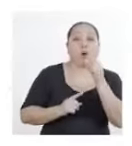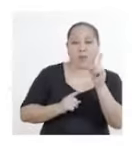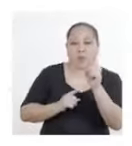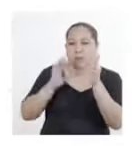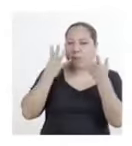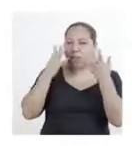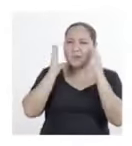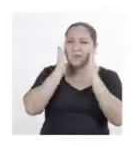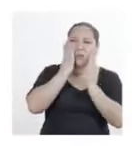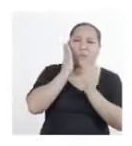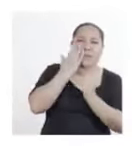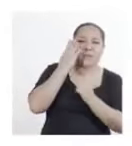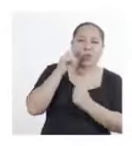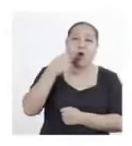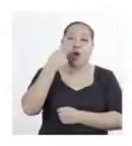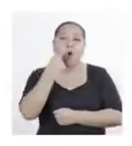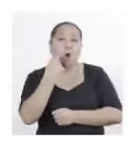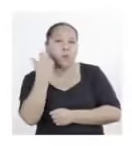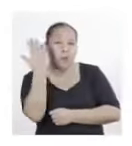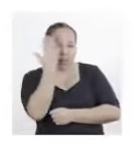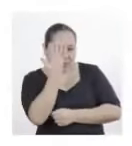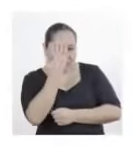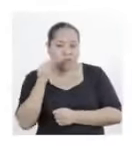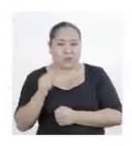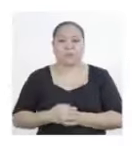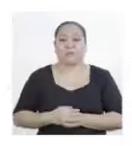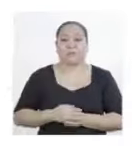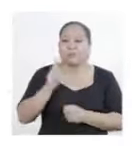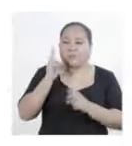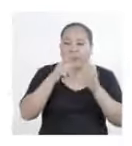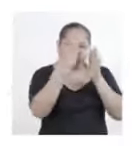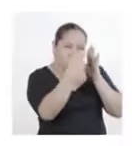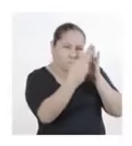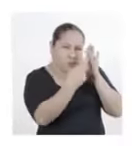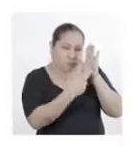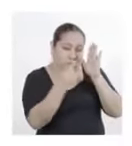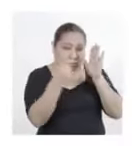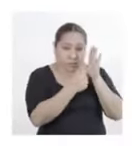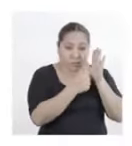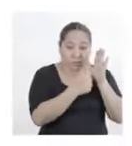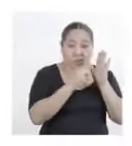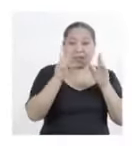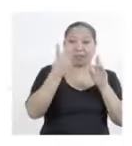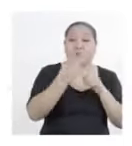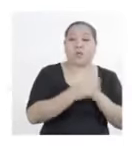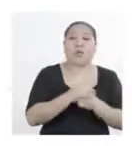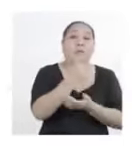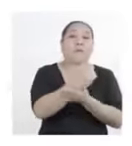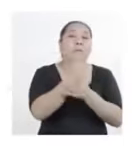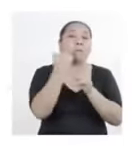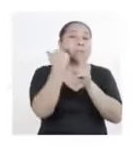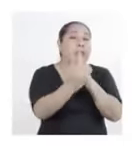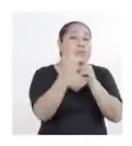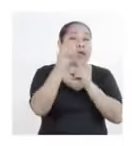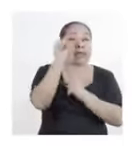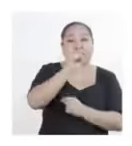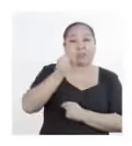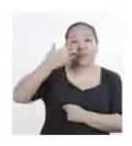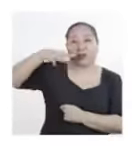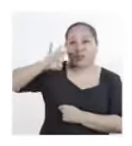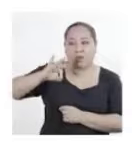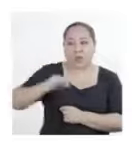mujer parece ser mestiza y el hombre es de piel oscura Y lo que sabemos por las acuarelas de Pancho Fierro es que en la segunda mitad del siglo